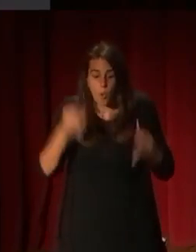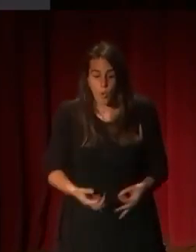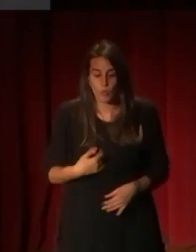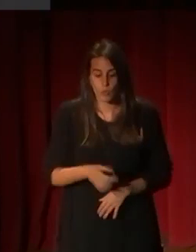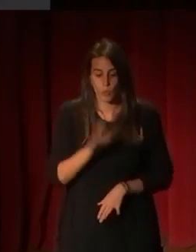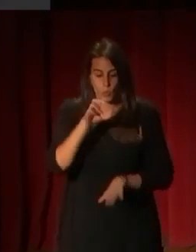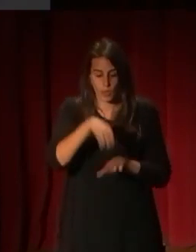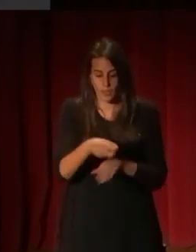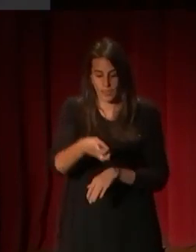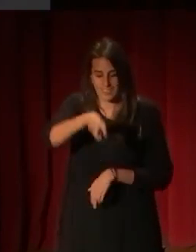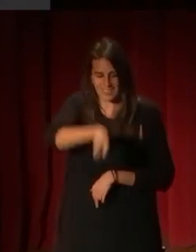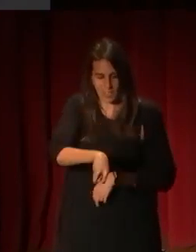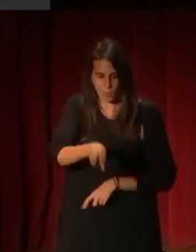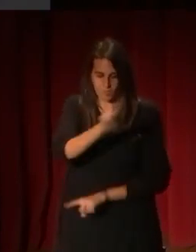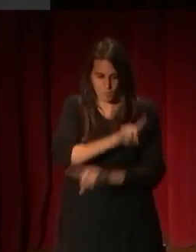cardenal